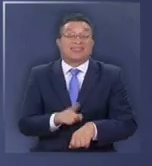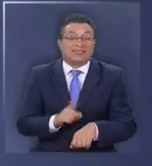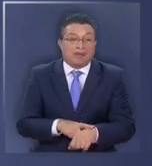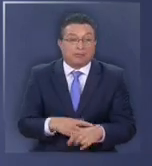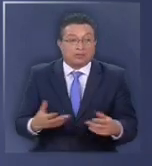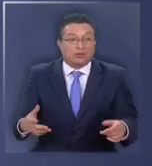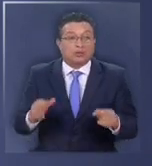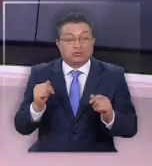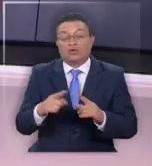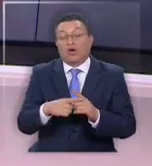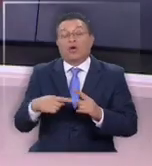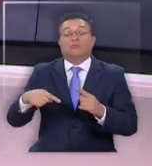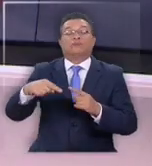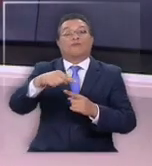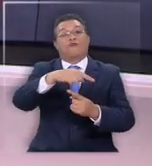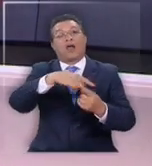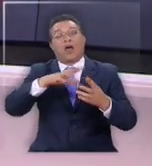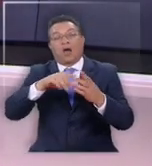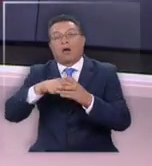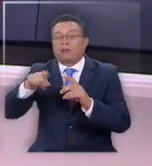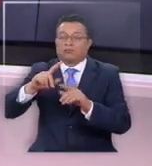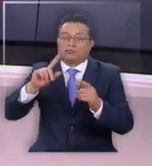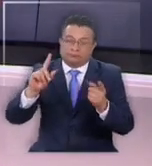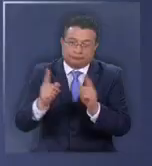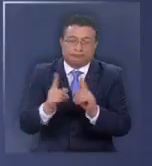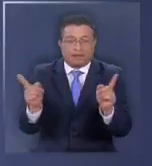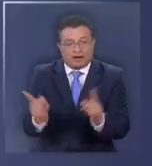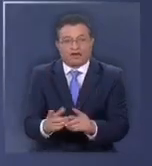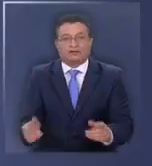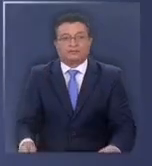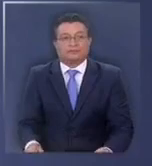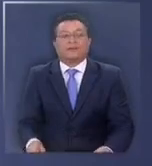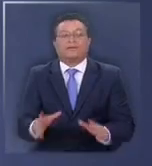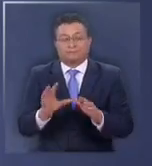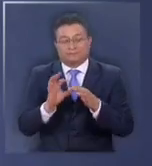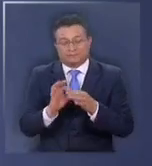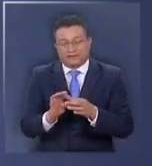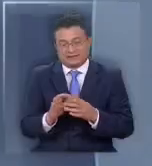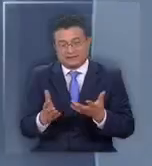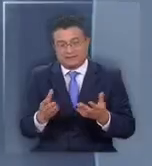de la vuelta teherán vuelta más larga ahora a ser más cortita muchísimas gracias buenas noches